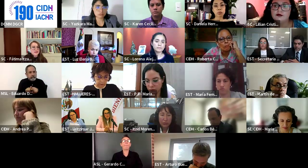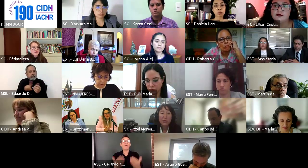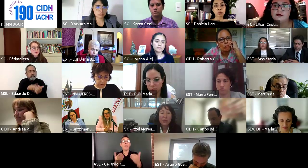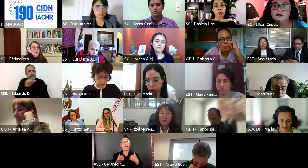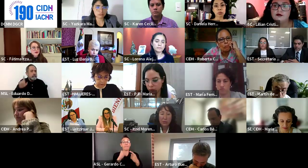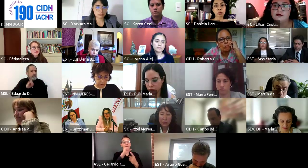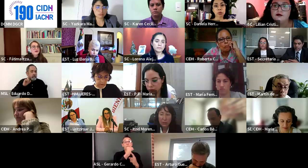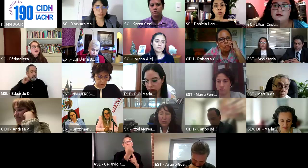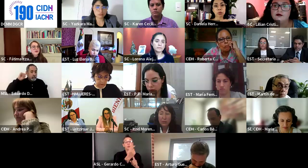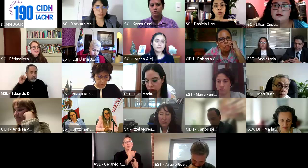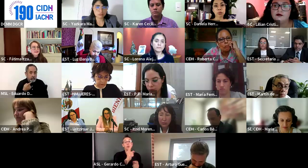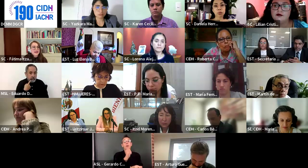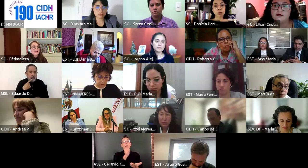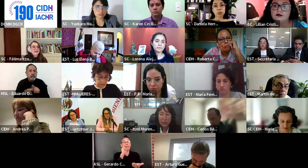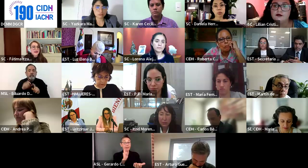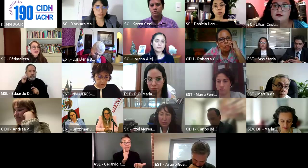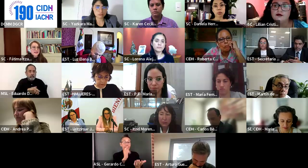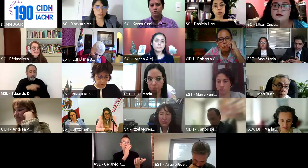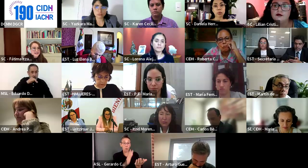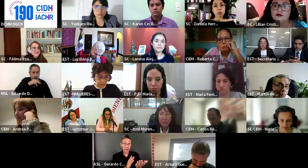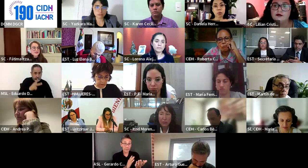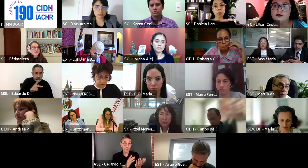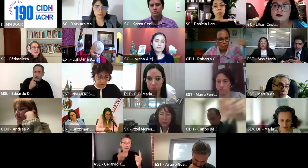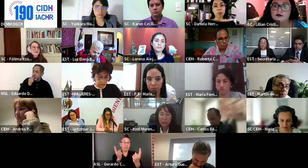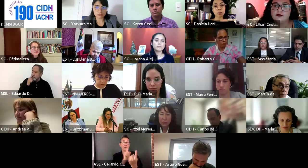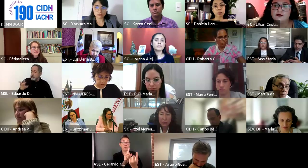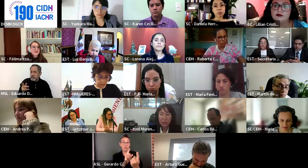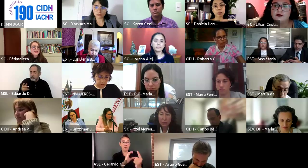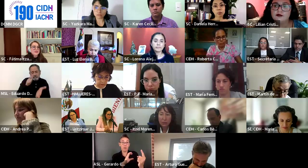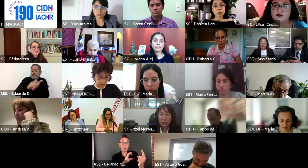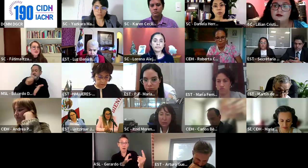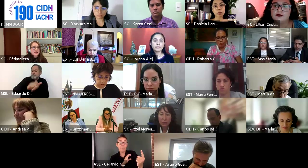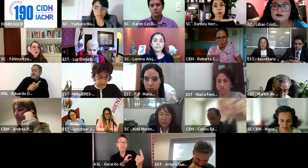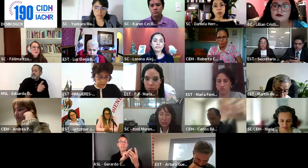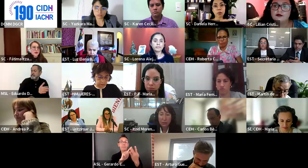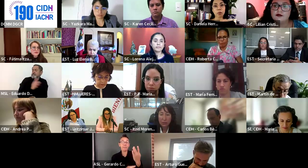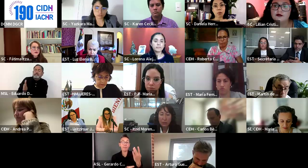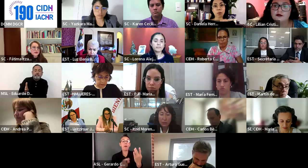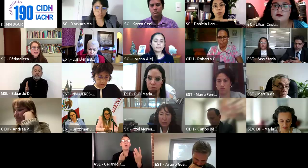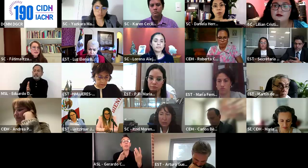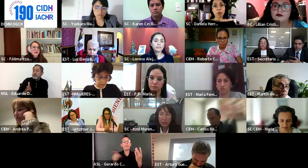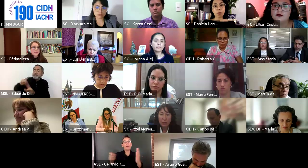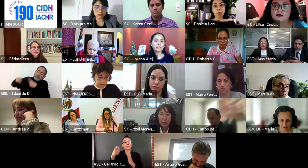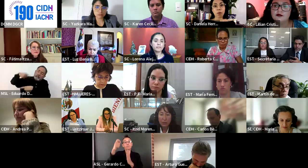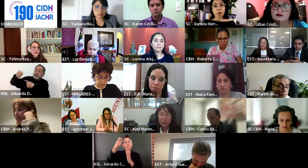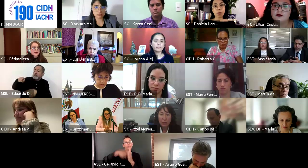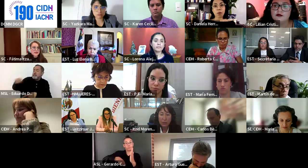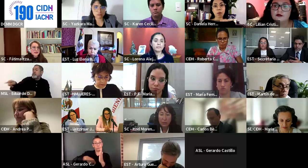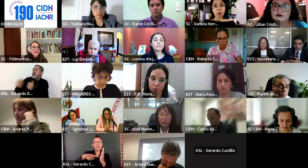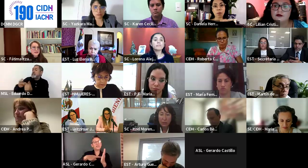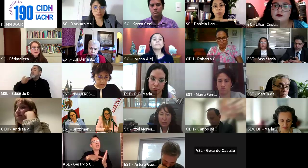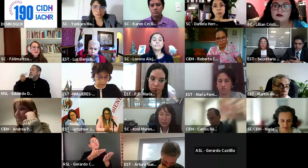el Ministerio Público o la policía les han escrito notas donde mencionan vuelve con alguien que pueda